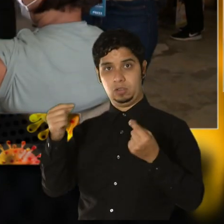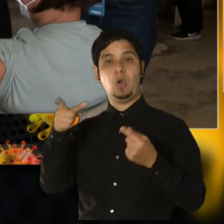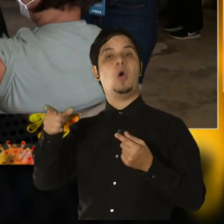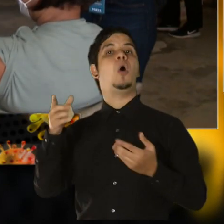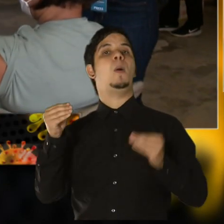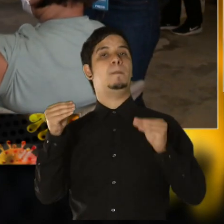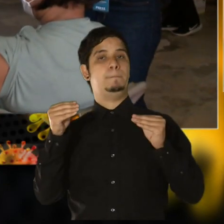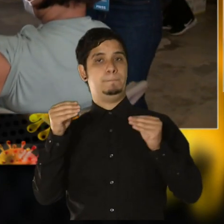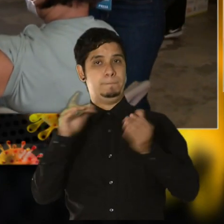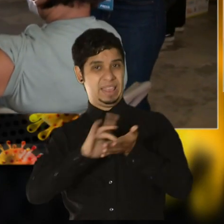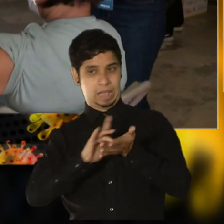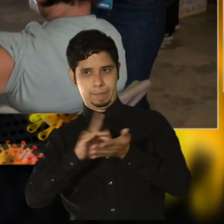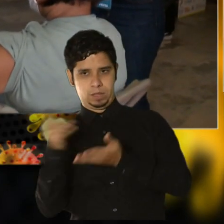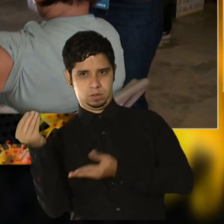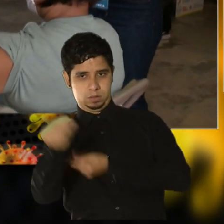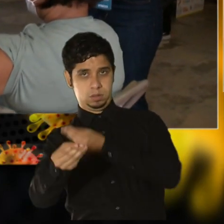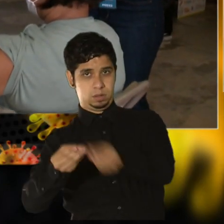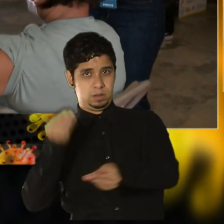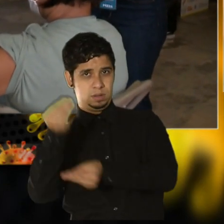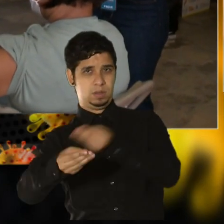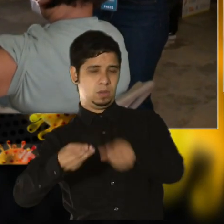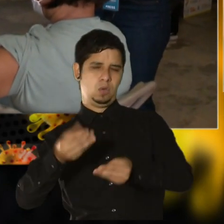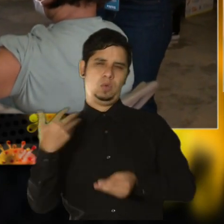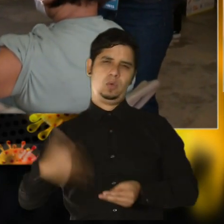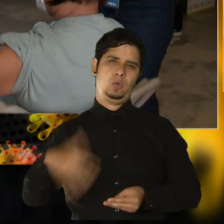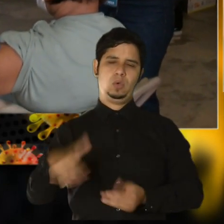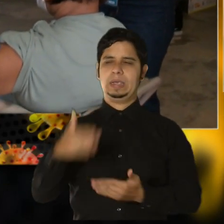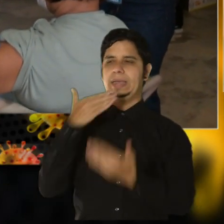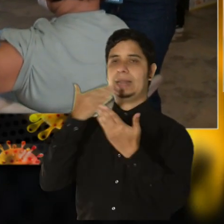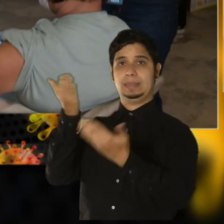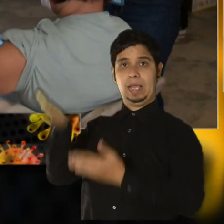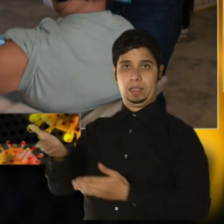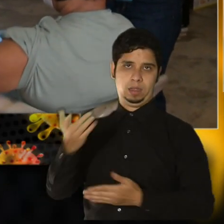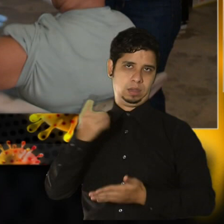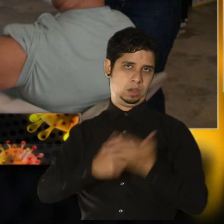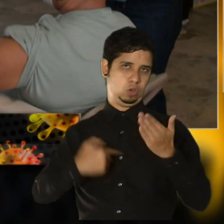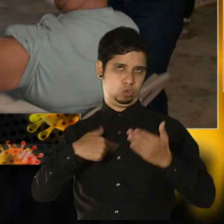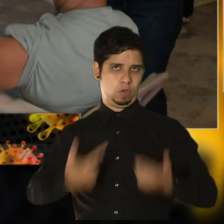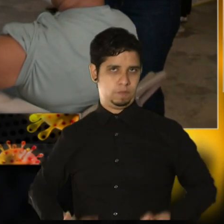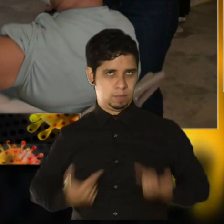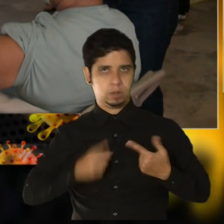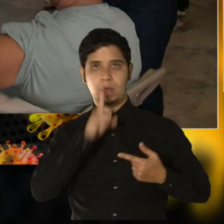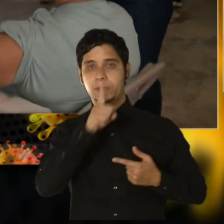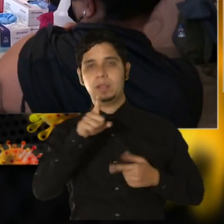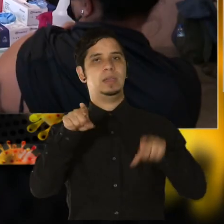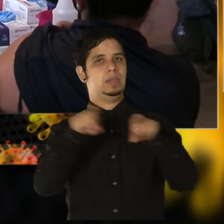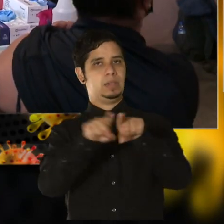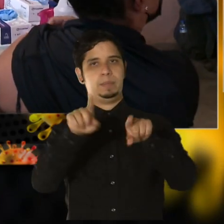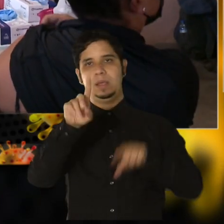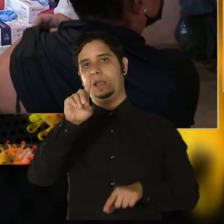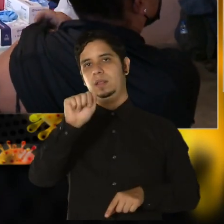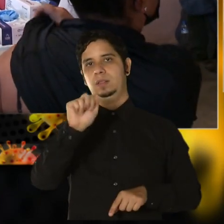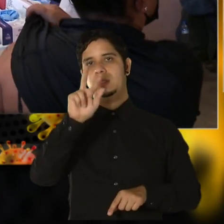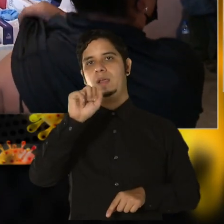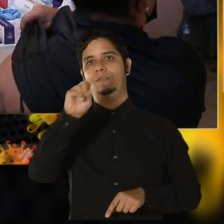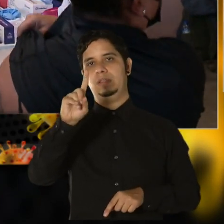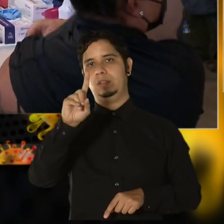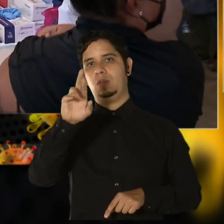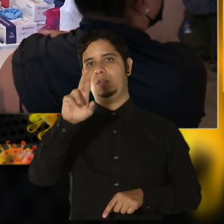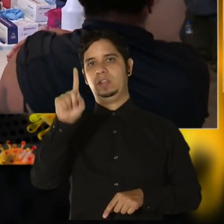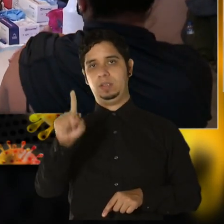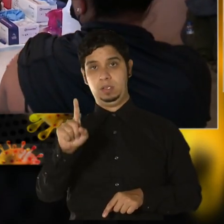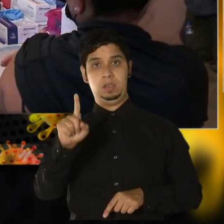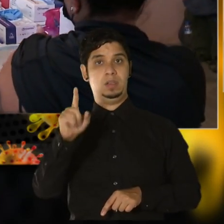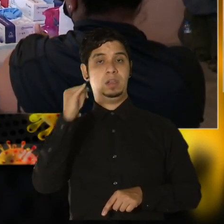agudo estuve, y eso fue gracias a él que yo estoy vivo y gracias a David Rodríguez, de que yo pudiera